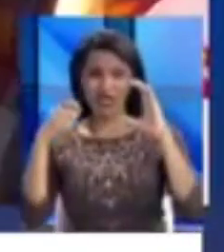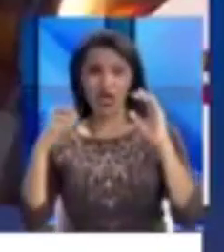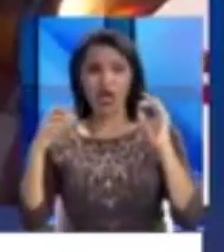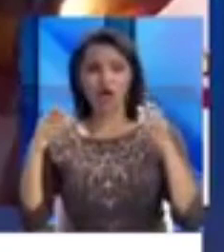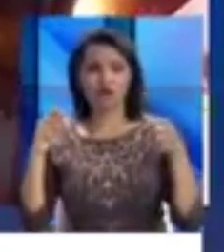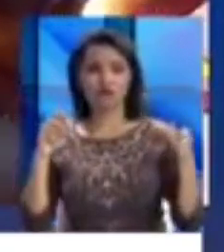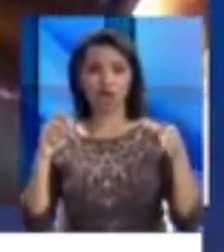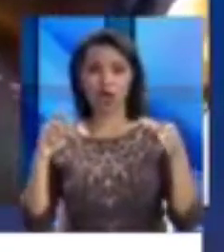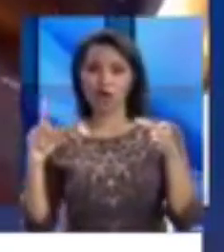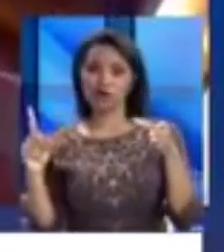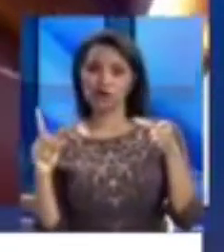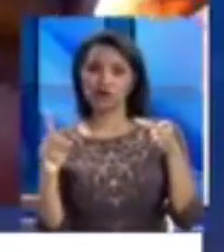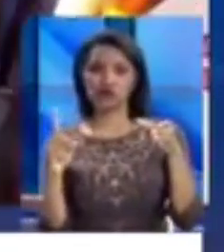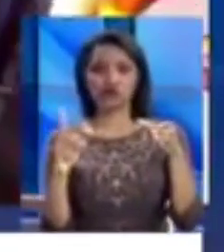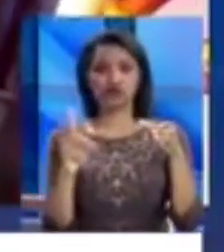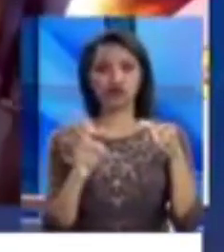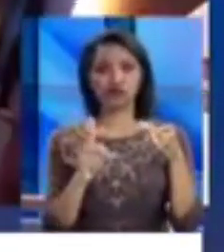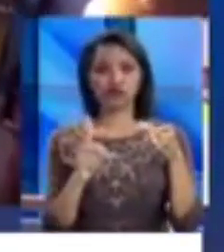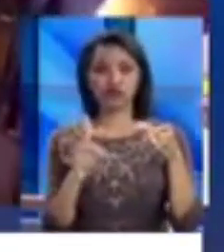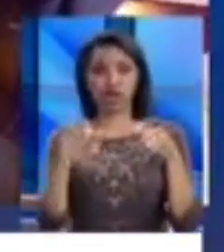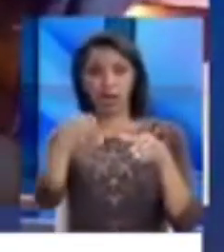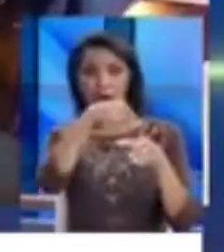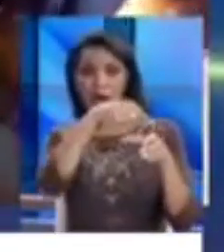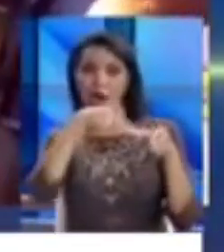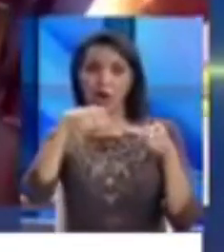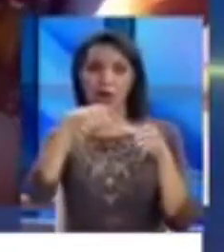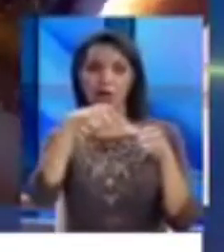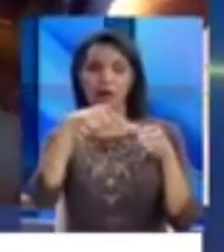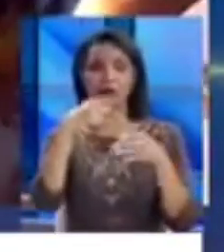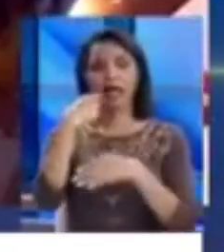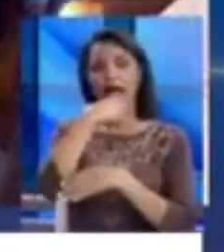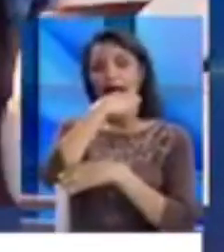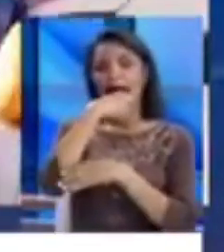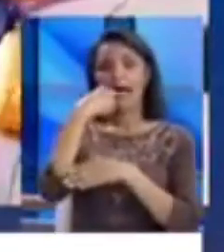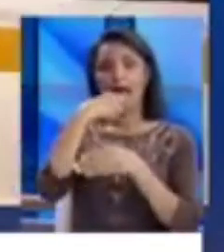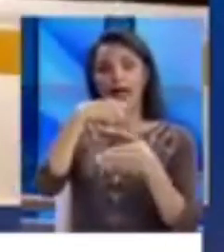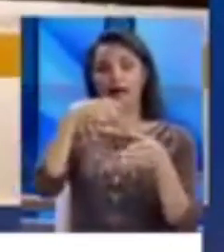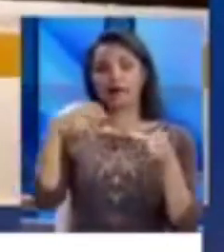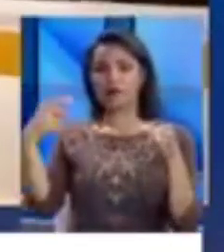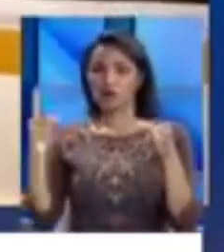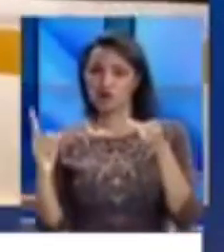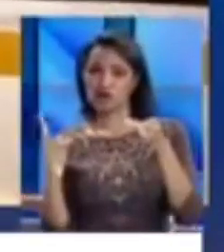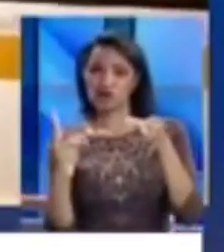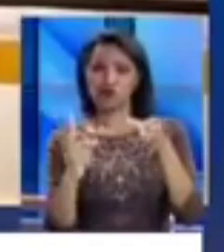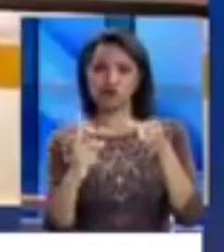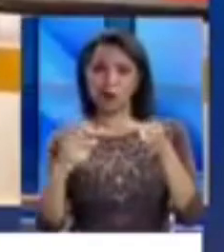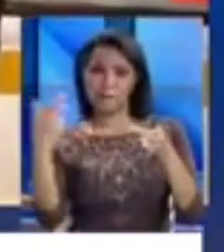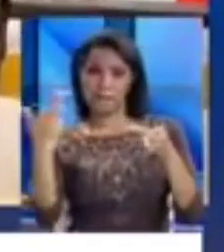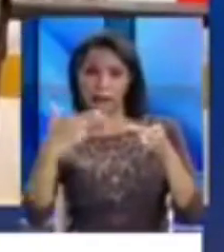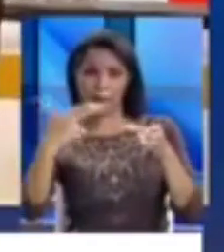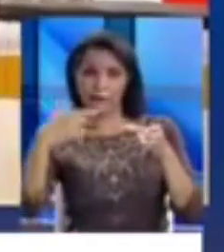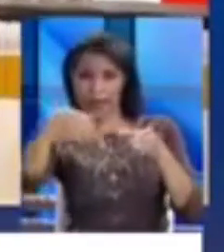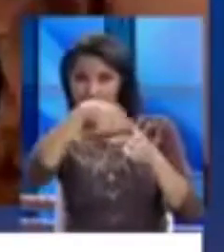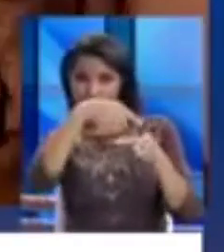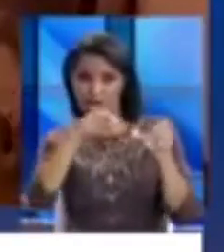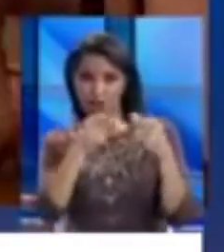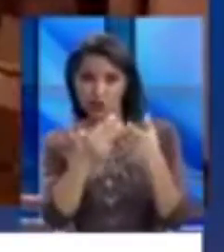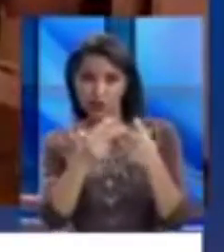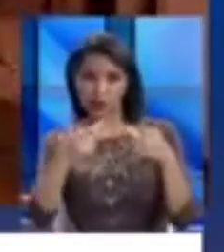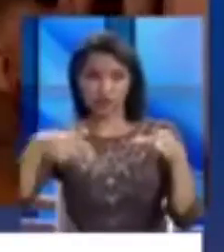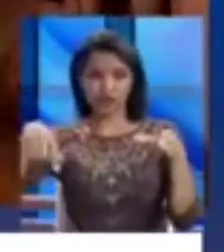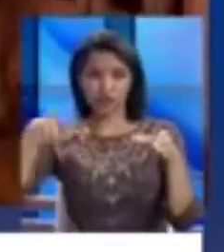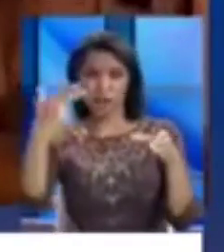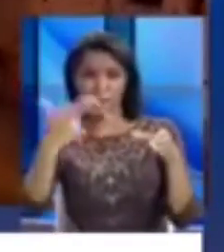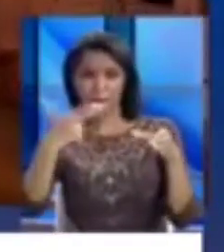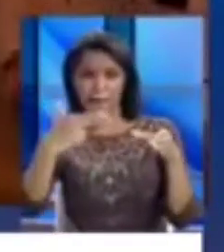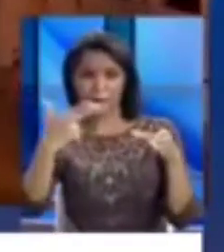de jóvenes que estaba compartiendo en este lugar y les realiza múltiples detonaciones, logrando impactar a